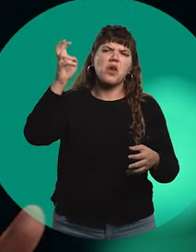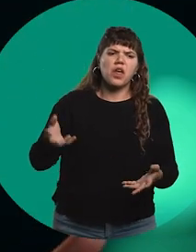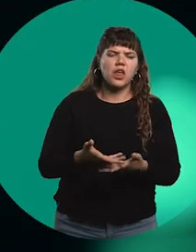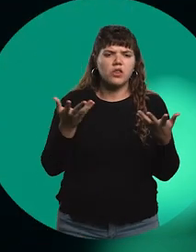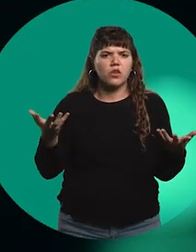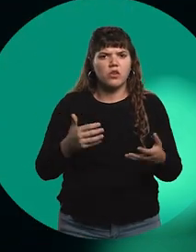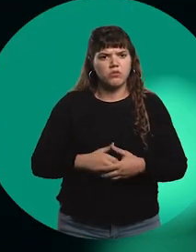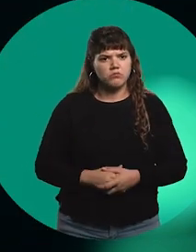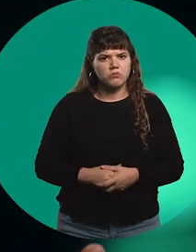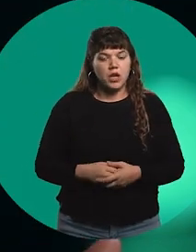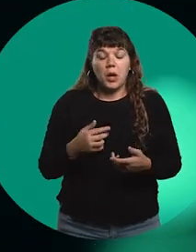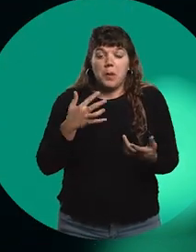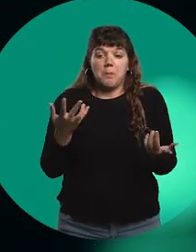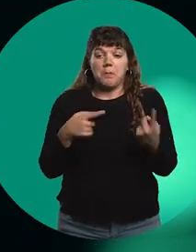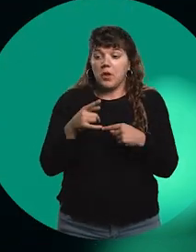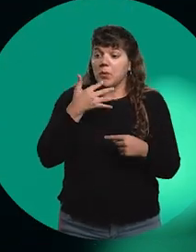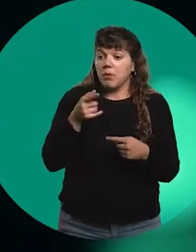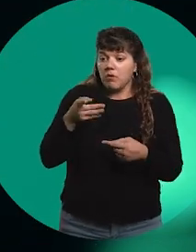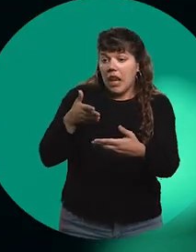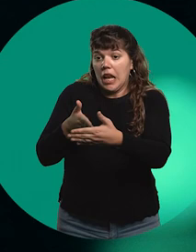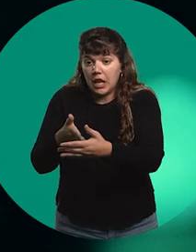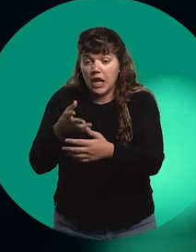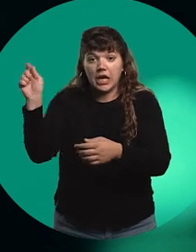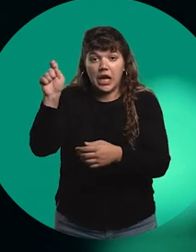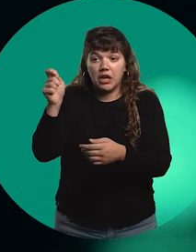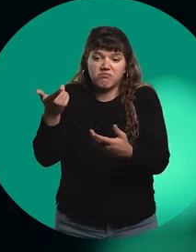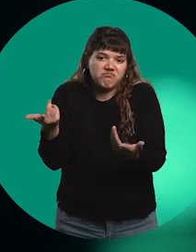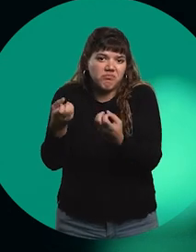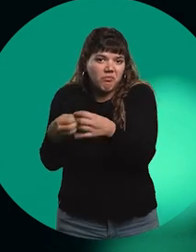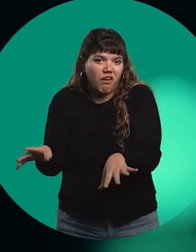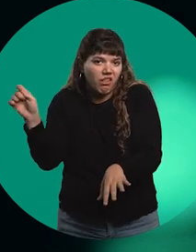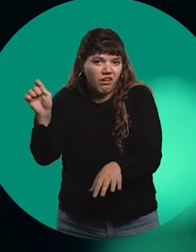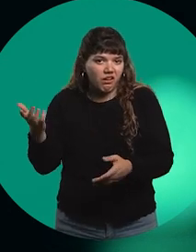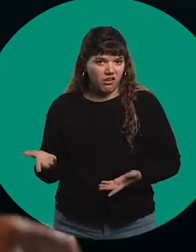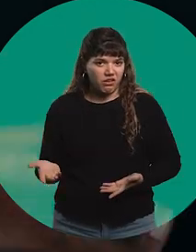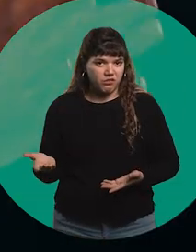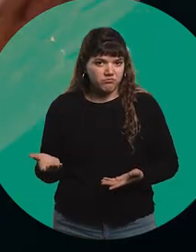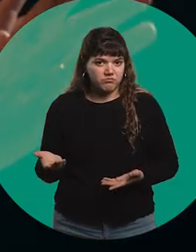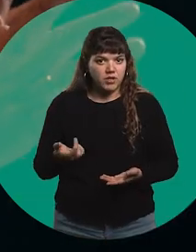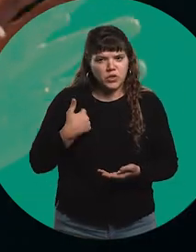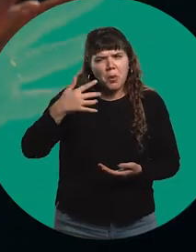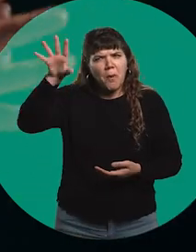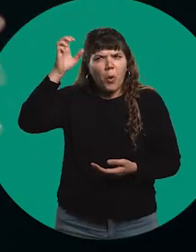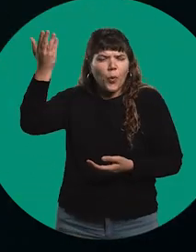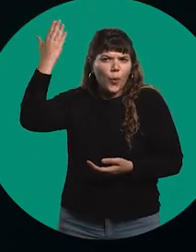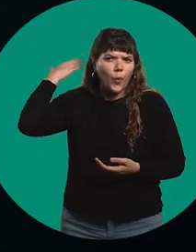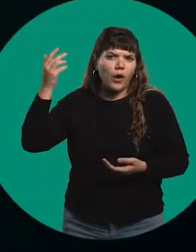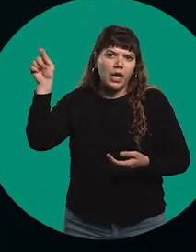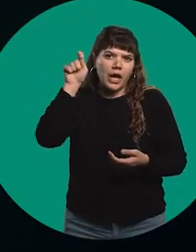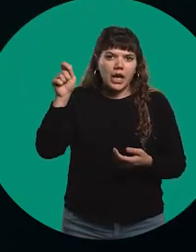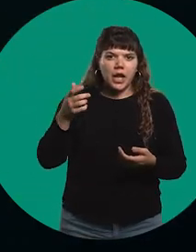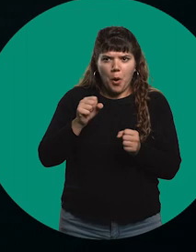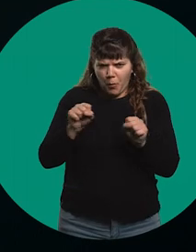mucho bochinche, muchas cosas. Y si vos reglamentás el recreo, deja de ser recreo. Yo me acuerdo los recreos míos, esos de,